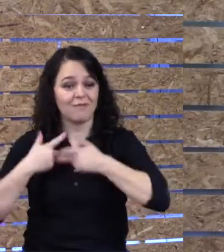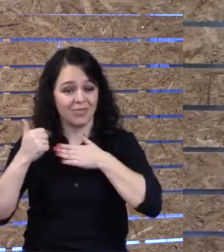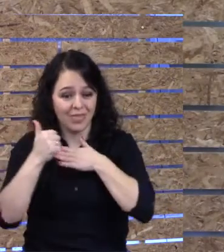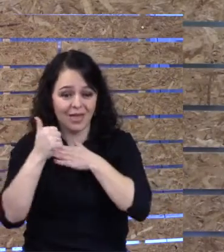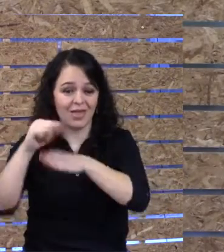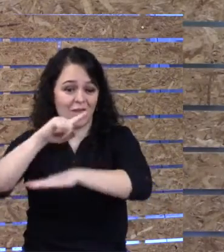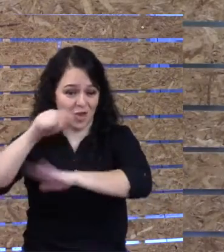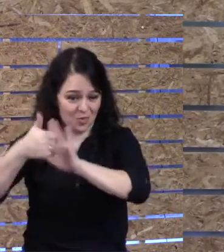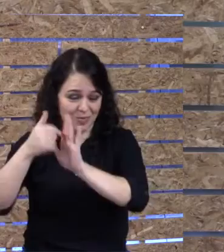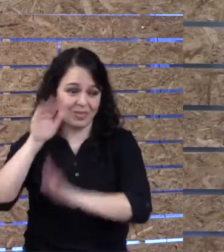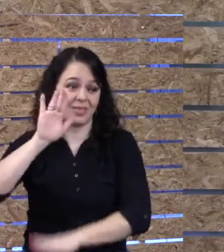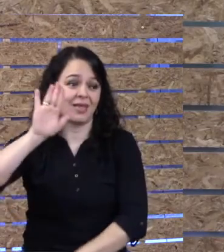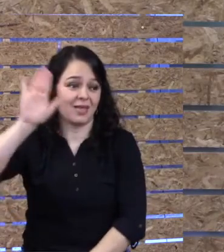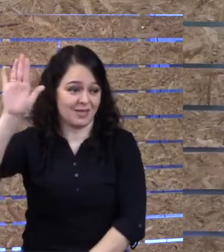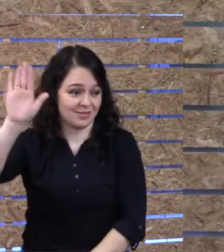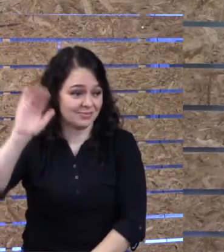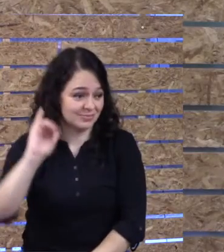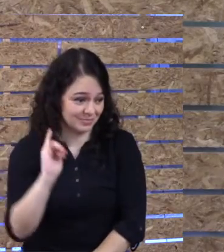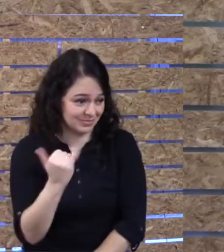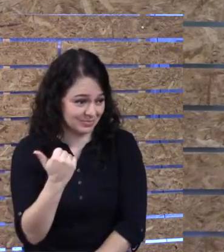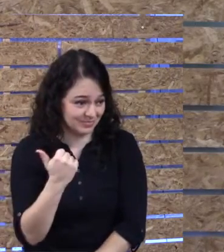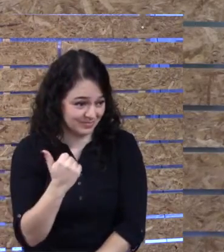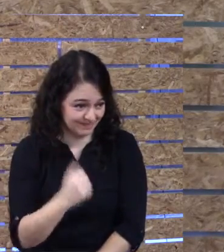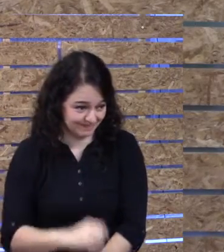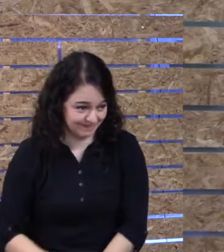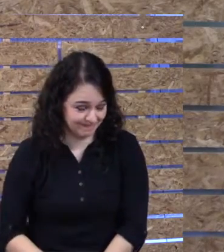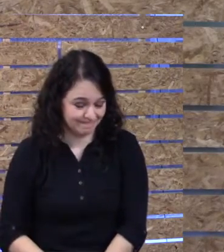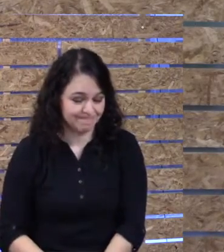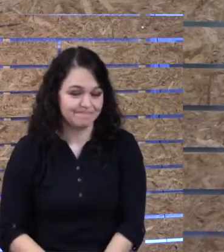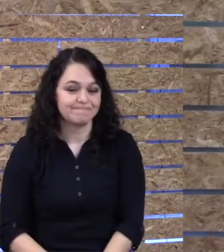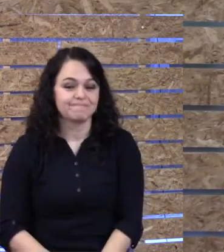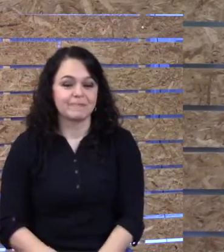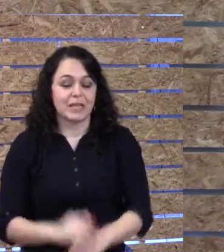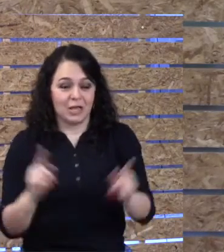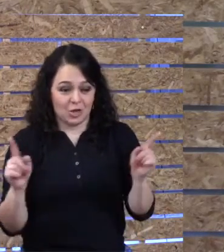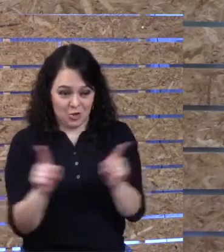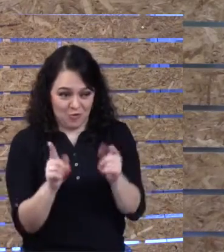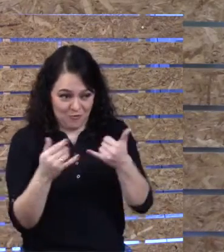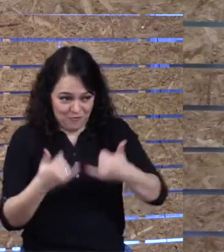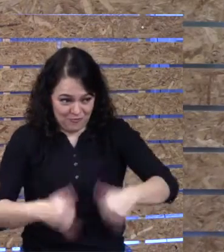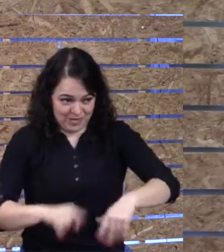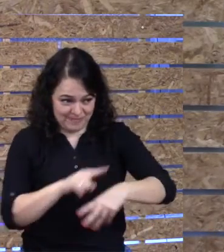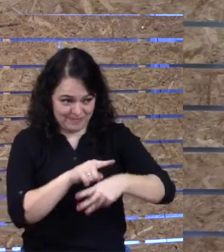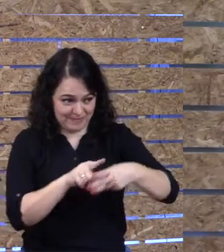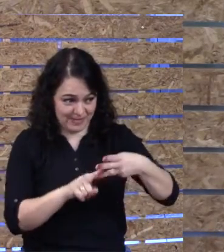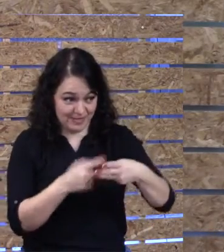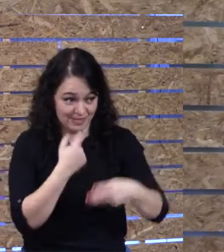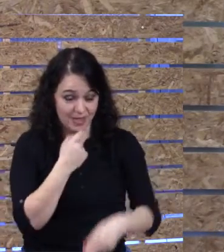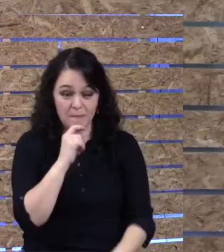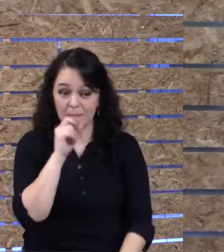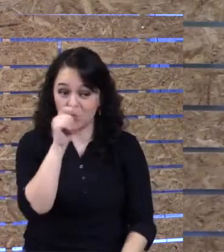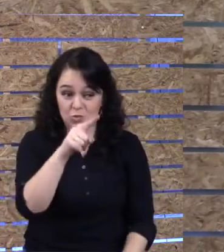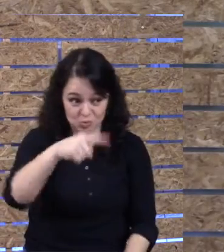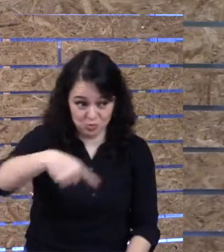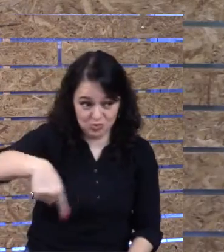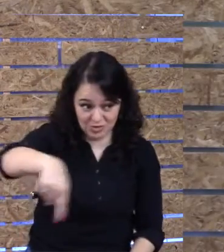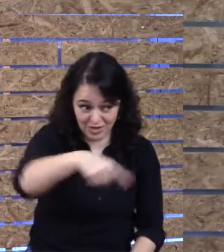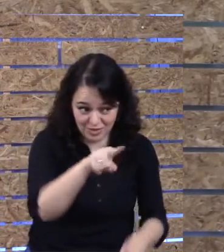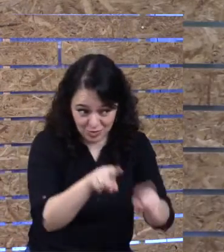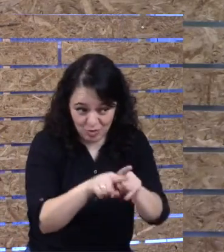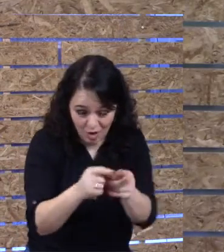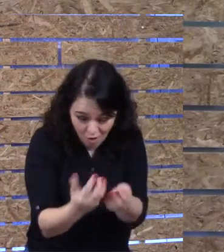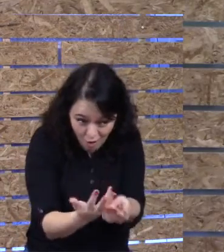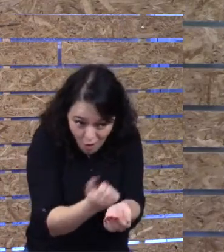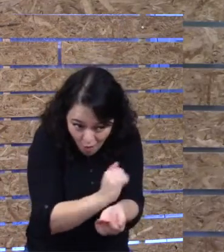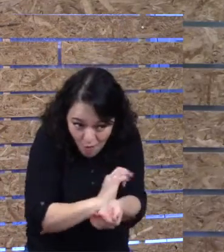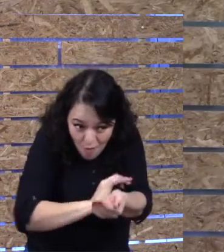¿Me dejo tratar como oveja? Porque hermanos y hermanas, algunos aquí se sienten leones y